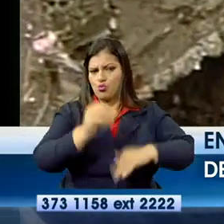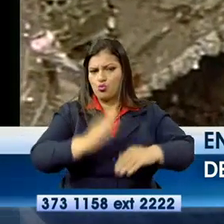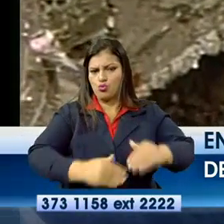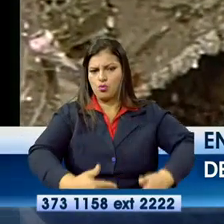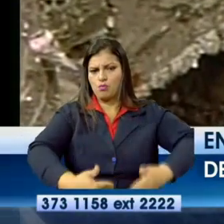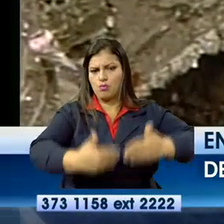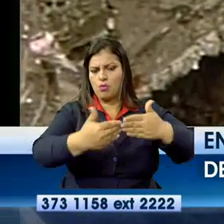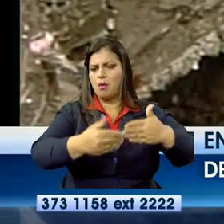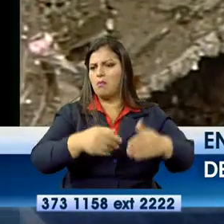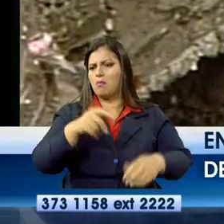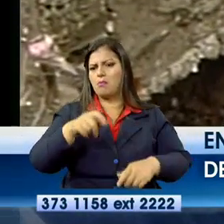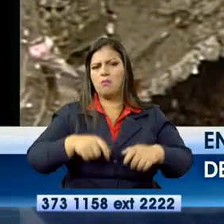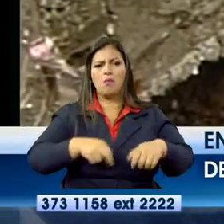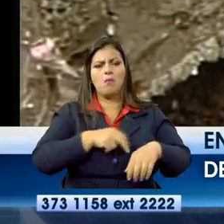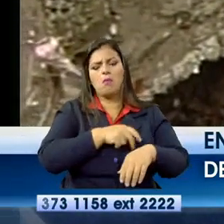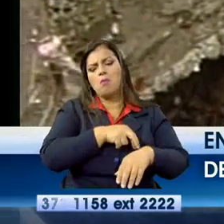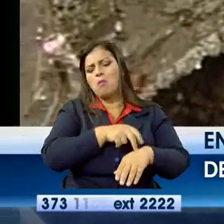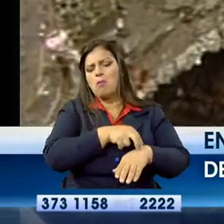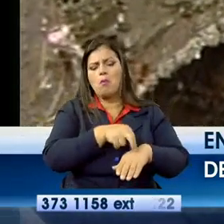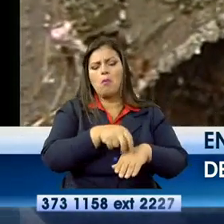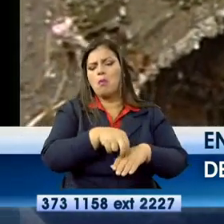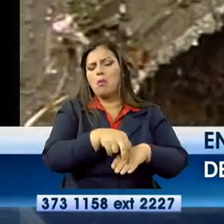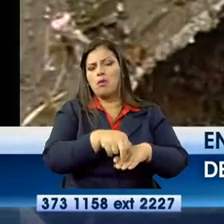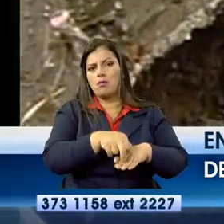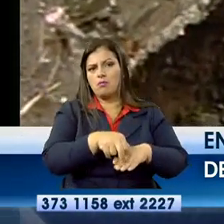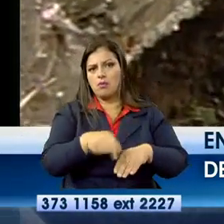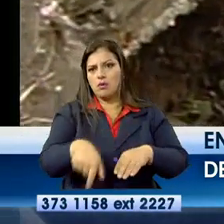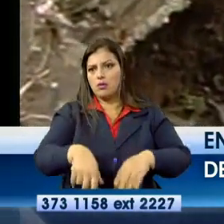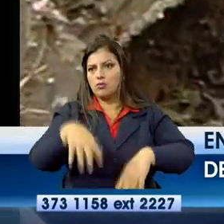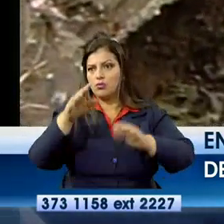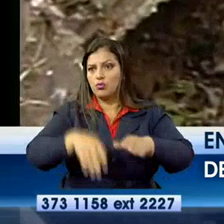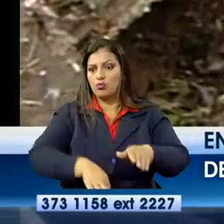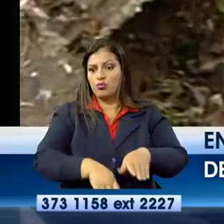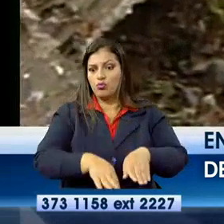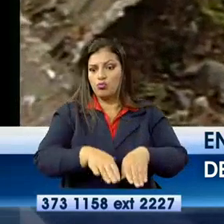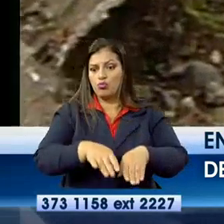eso se hizo una sola ahí. Se me hizo ese hueco así para